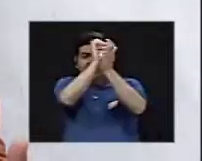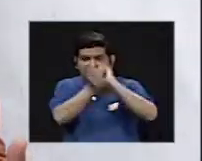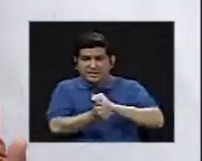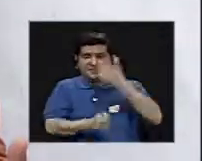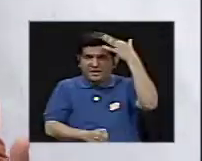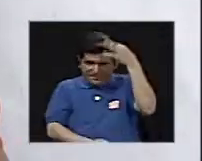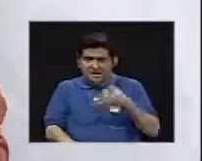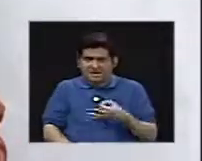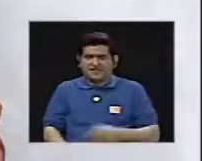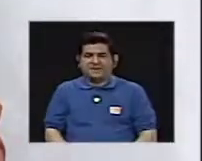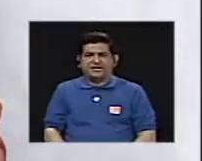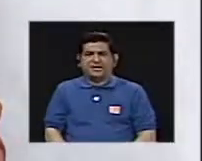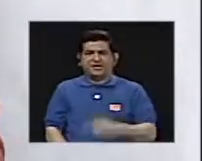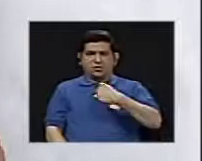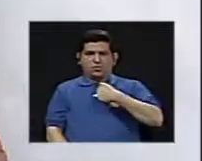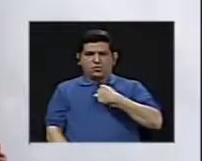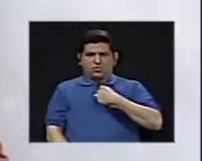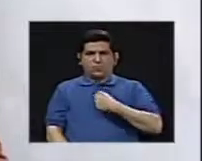creo que